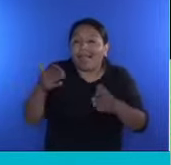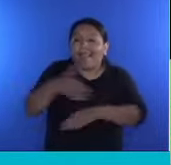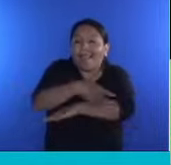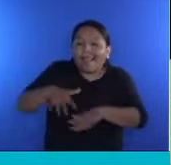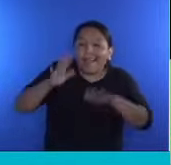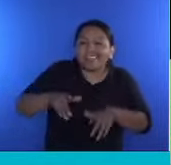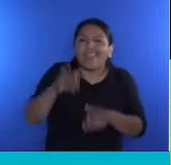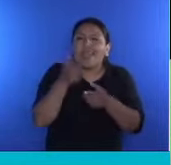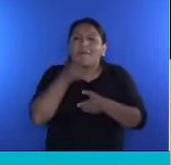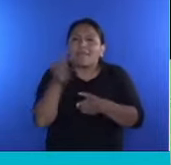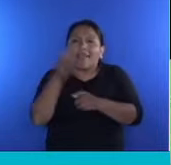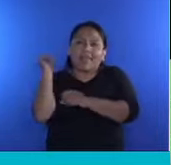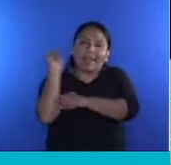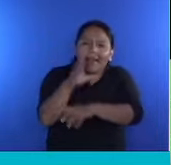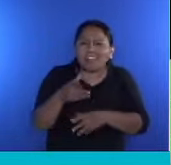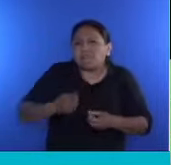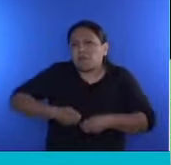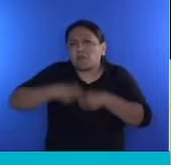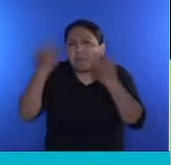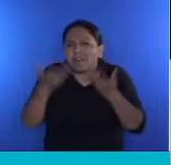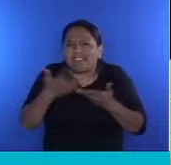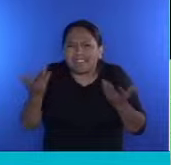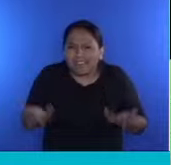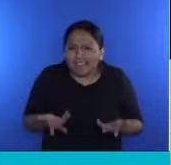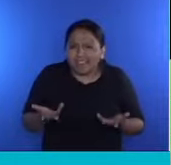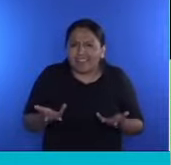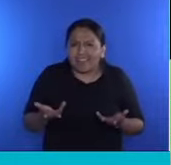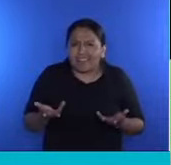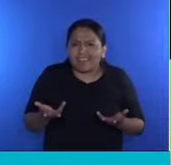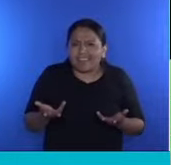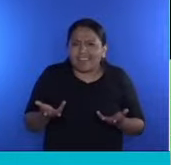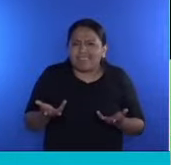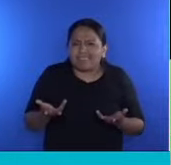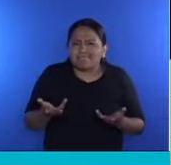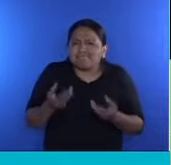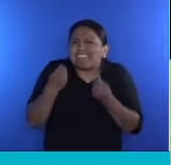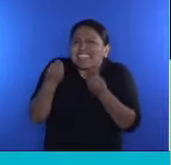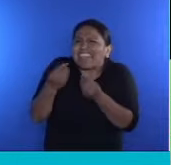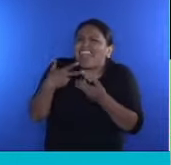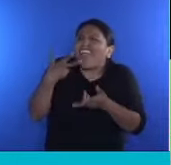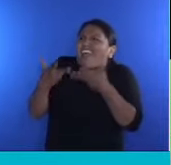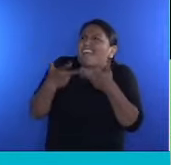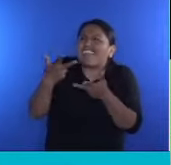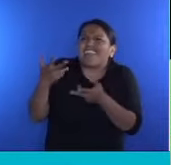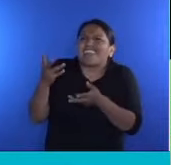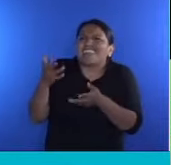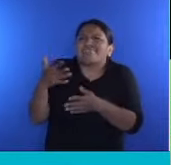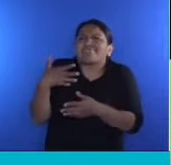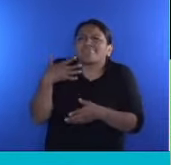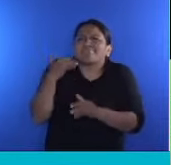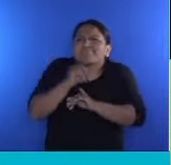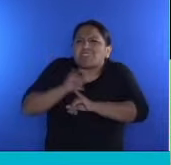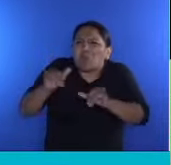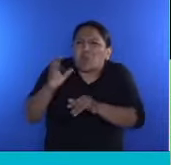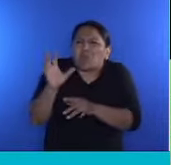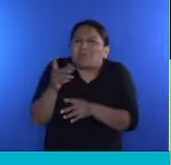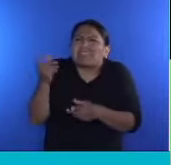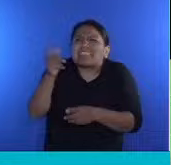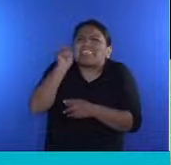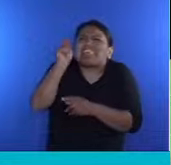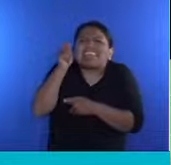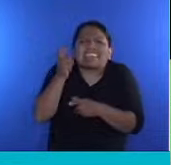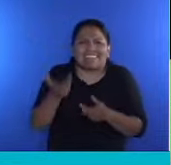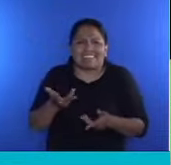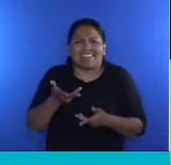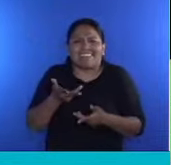que no les importa absolutamente nada. Digo, ¿de qué discurso de odio? ¿Quiénes son los que realmente tienen el discurso